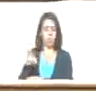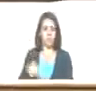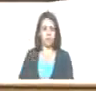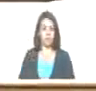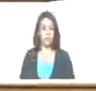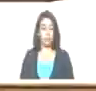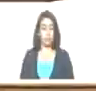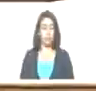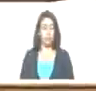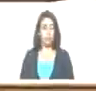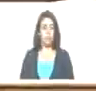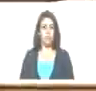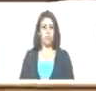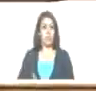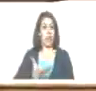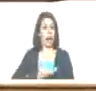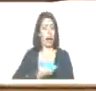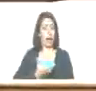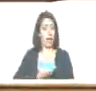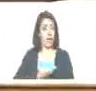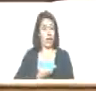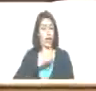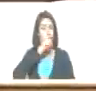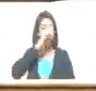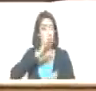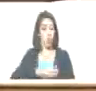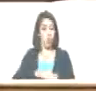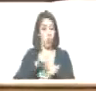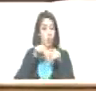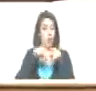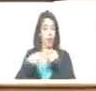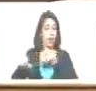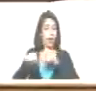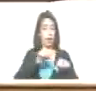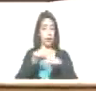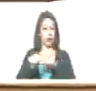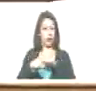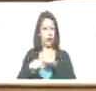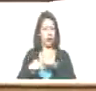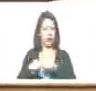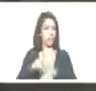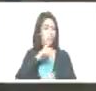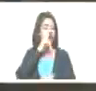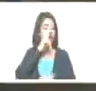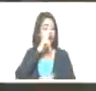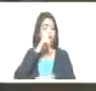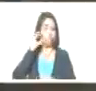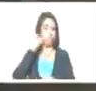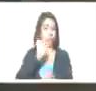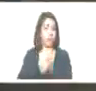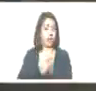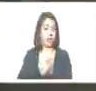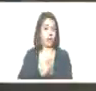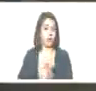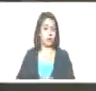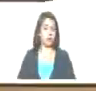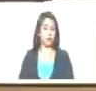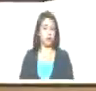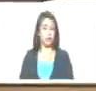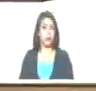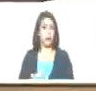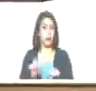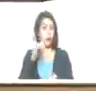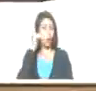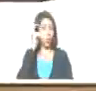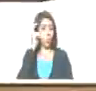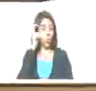Que si un alcalde incurre en acciones criminales, va preso. Pero escúchenme bien,